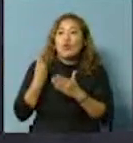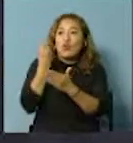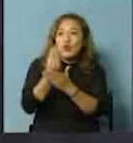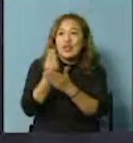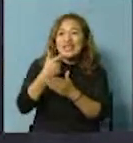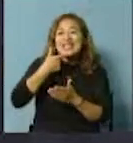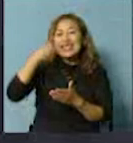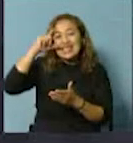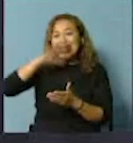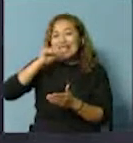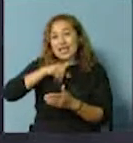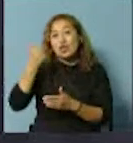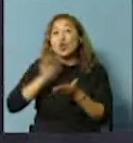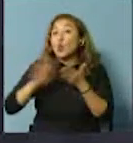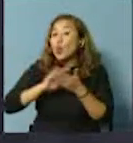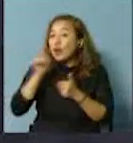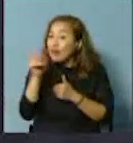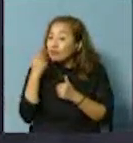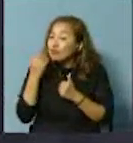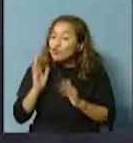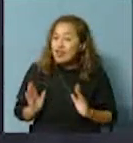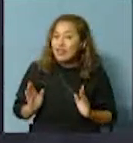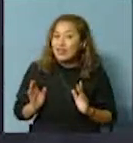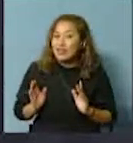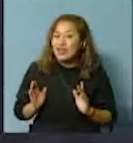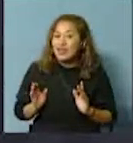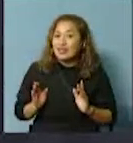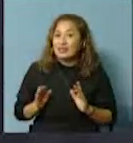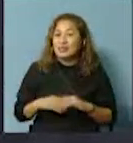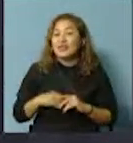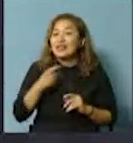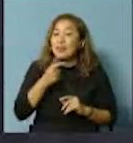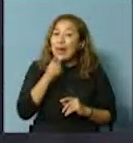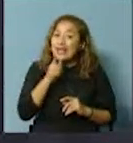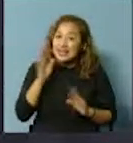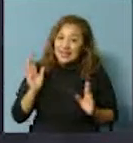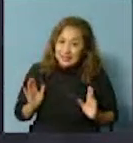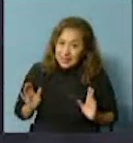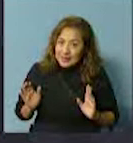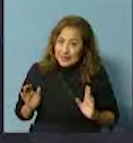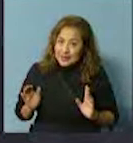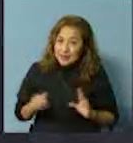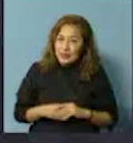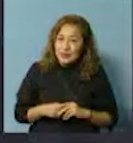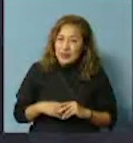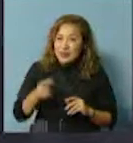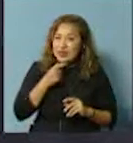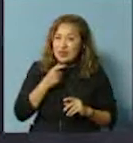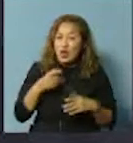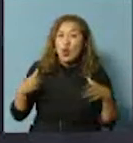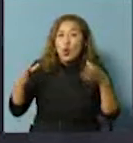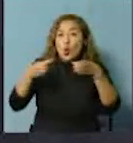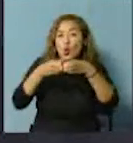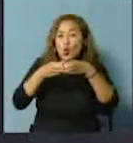alejandra cejas aquí hay otra novedad porque no sé si se pretendía llegar a una fórmula